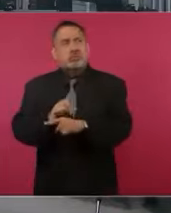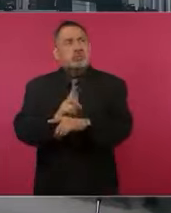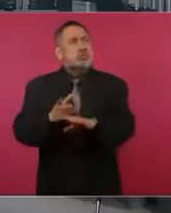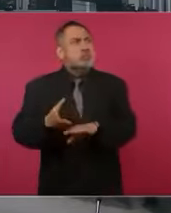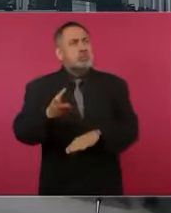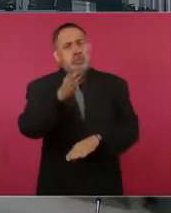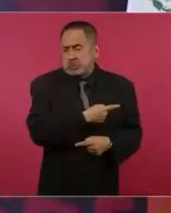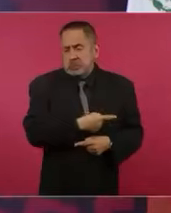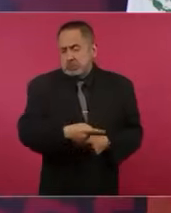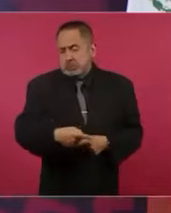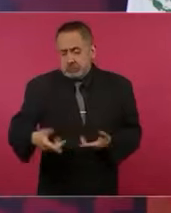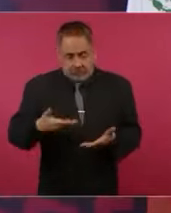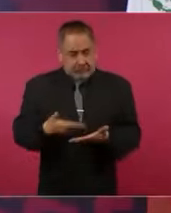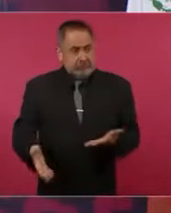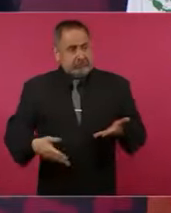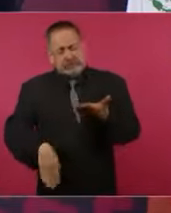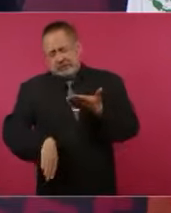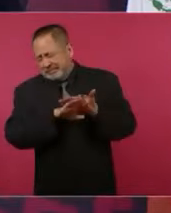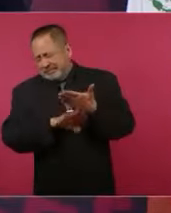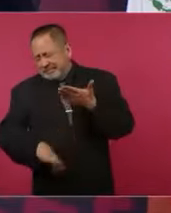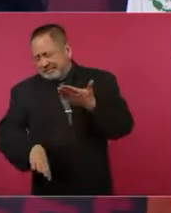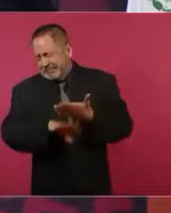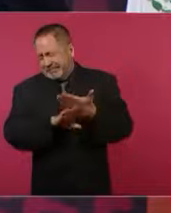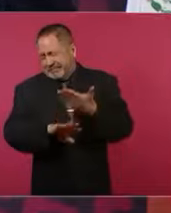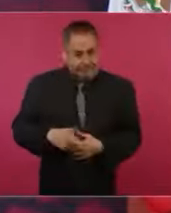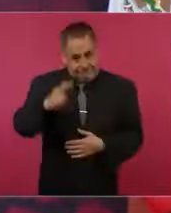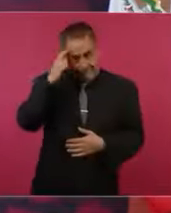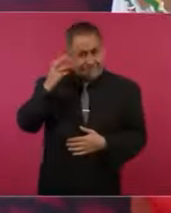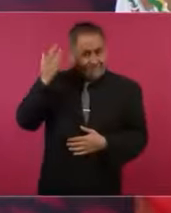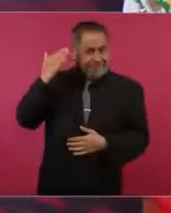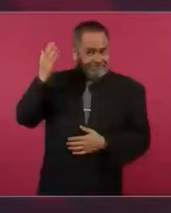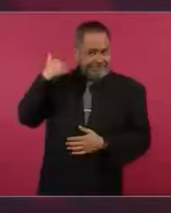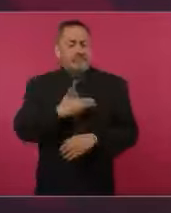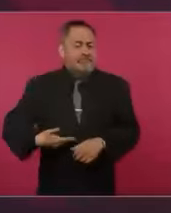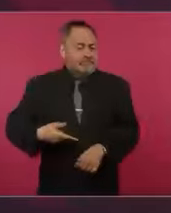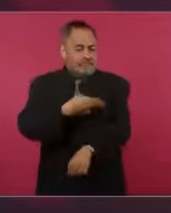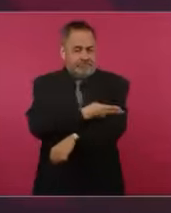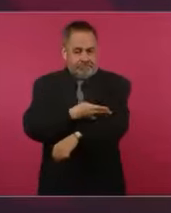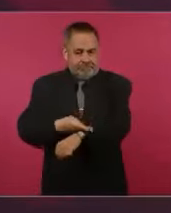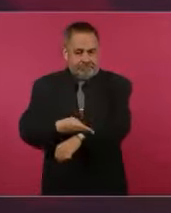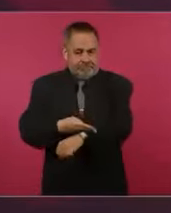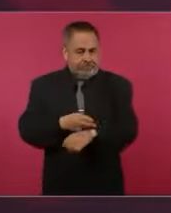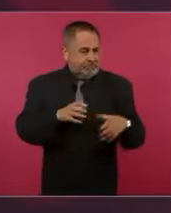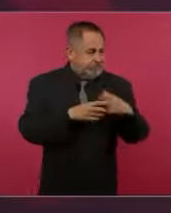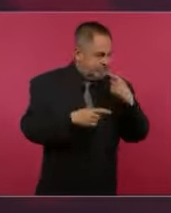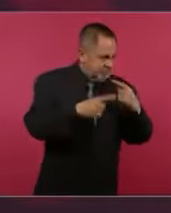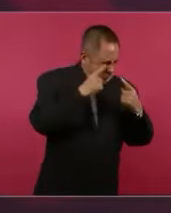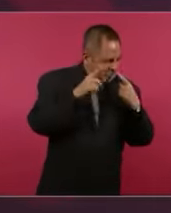del presidente Madero, que le hicieron una campaña atroz. Y lo mismo,